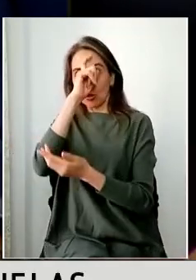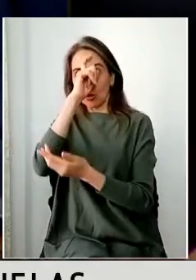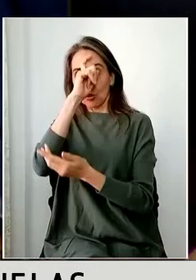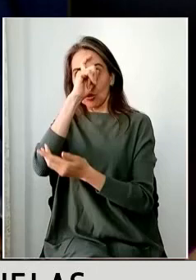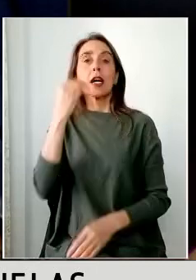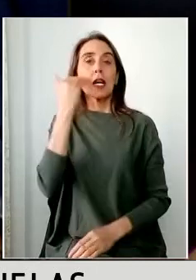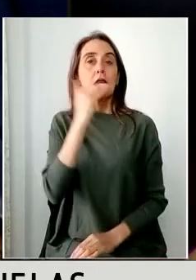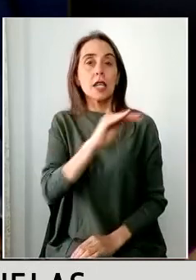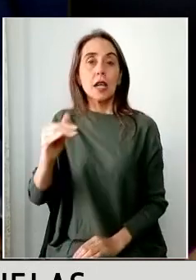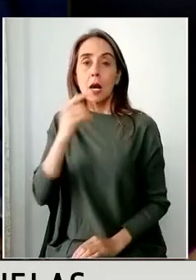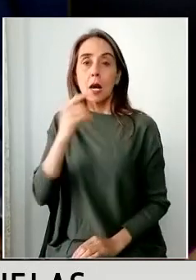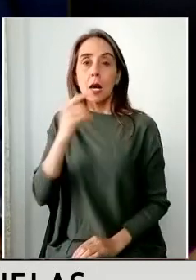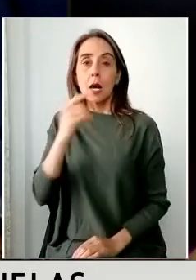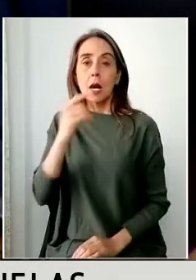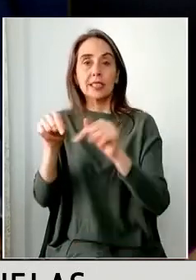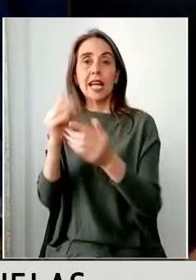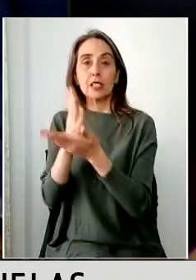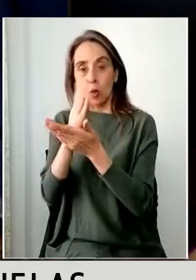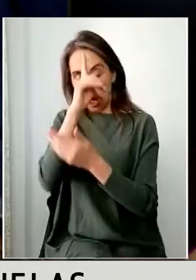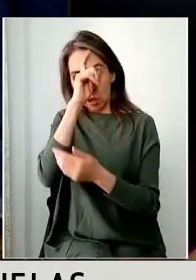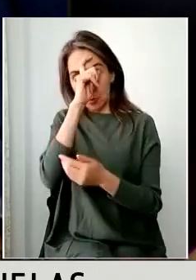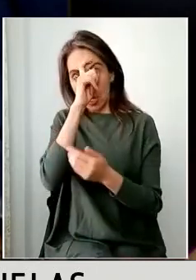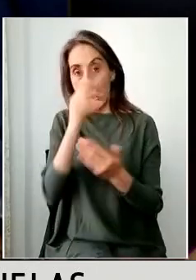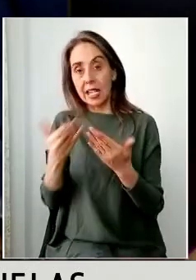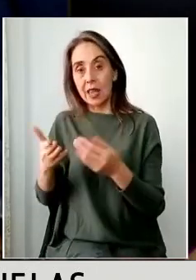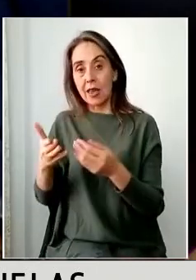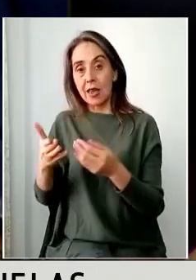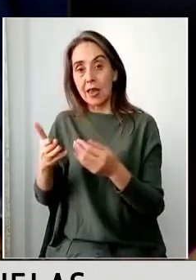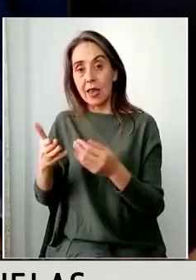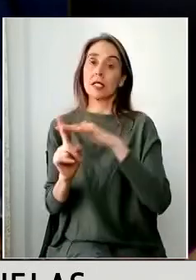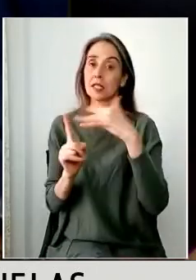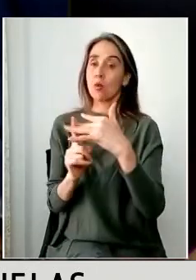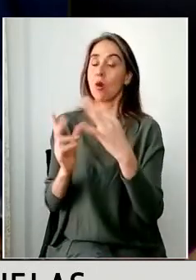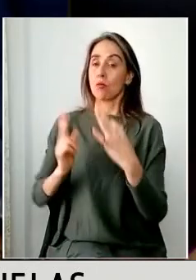escuelas merecen condiciones dignas, ¿cierto?,